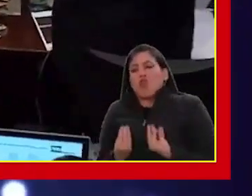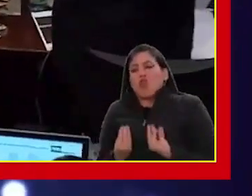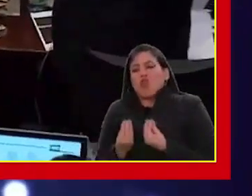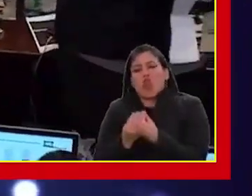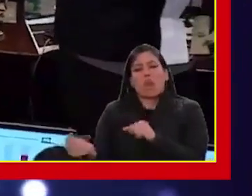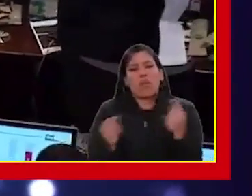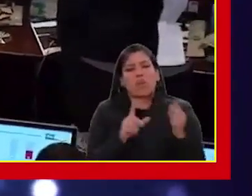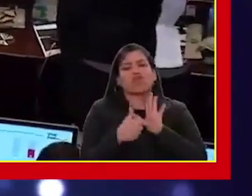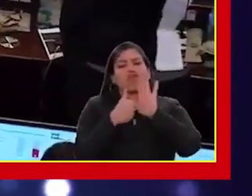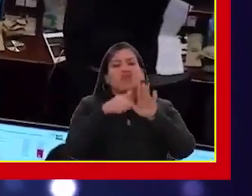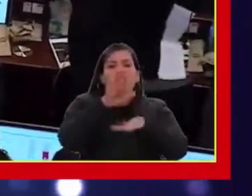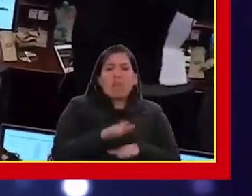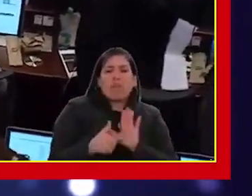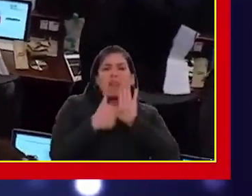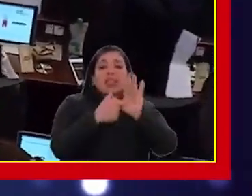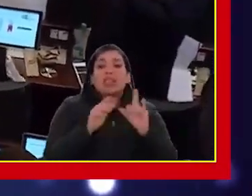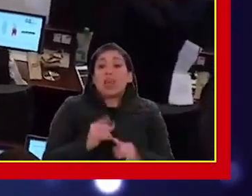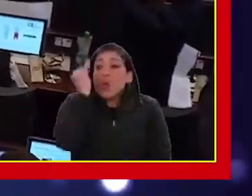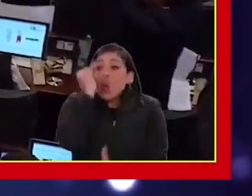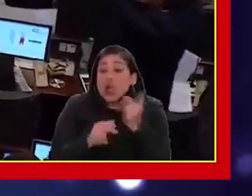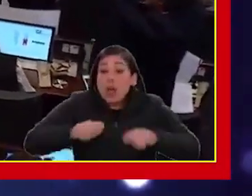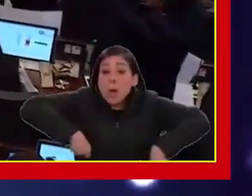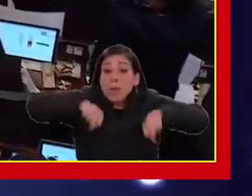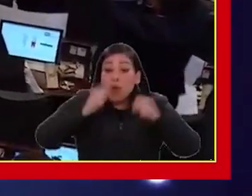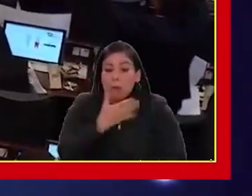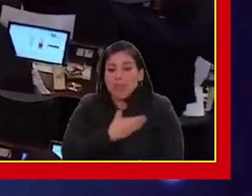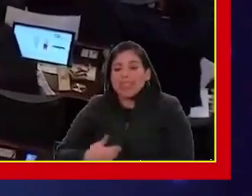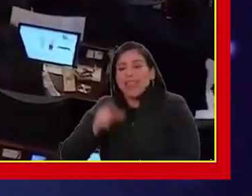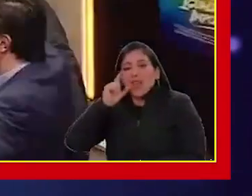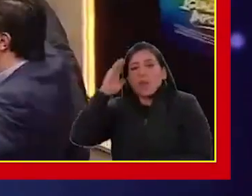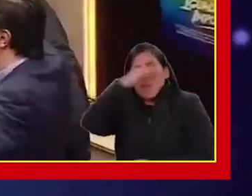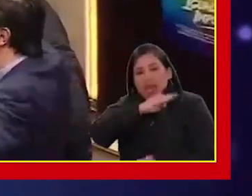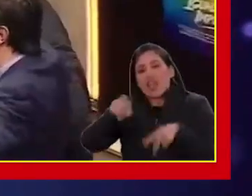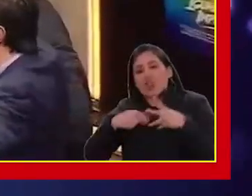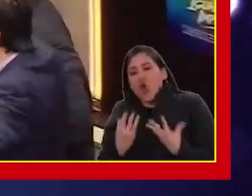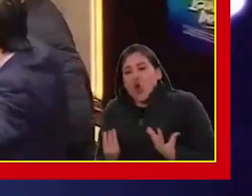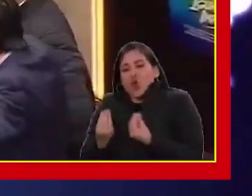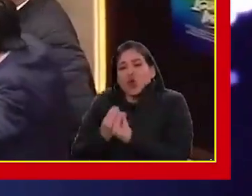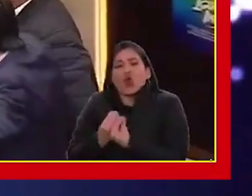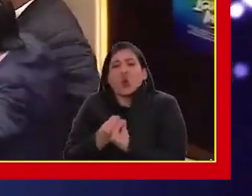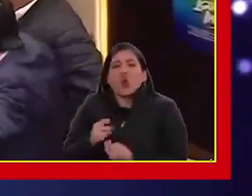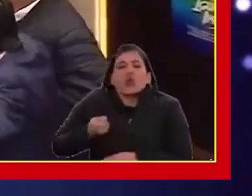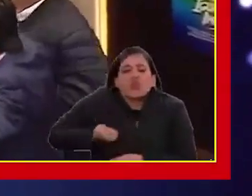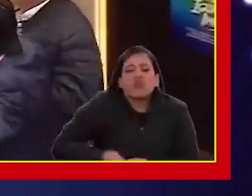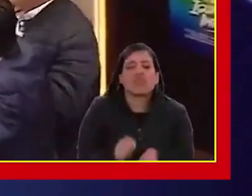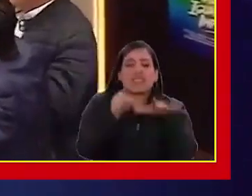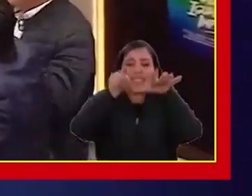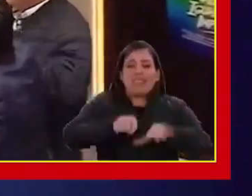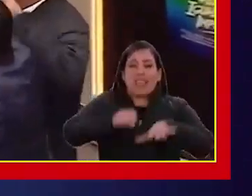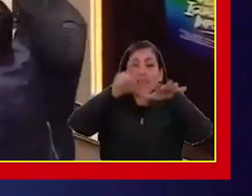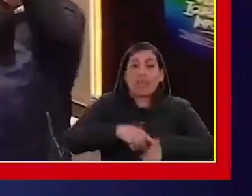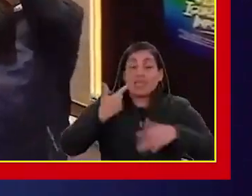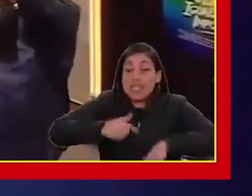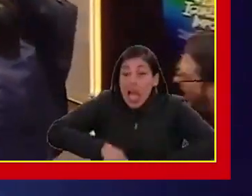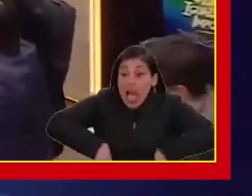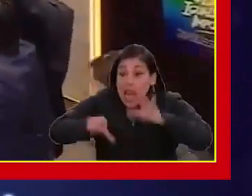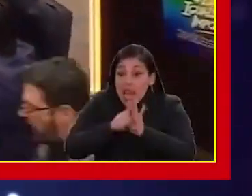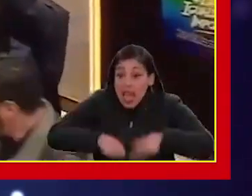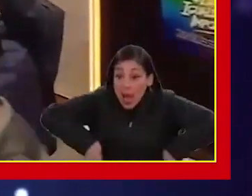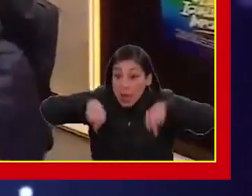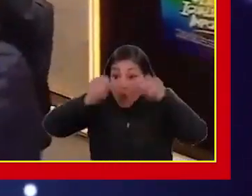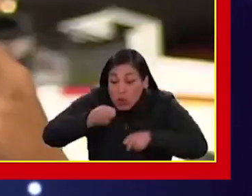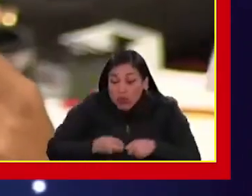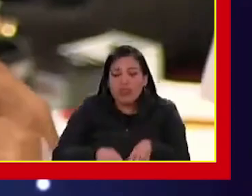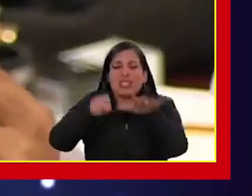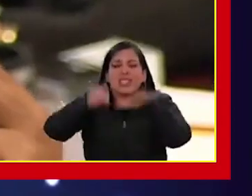en el senado el resultado fue de 61 votos positivos y 6 negativos el nuevo ministerio que busca